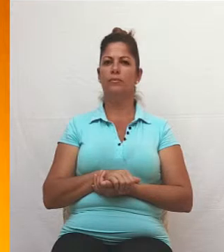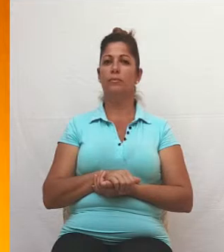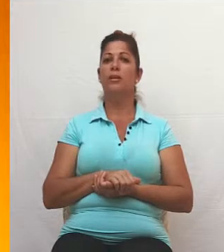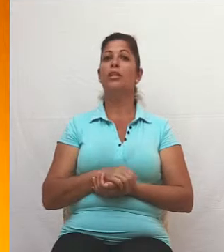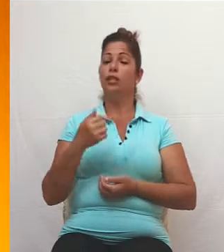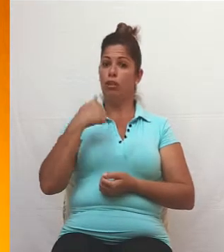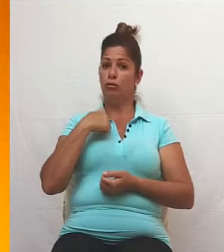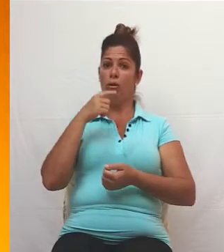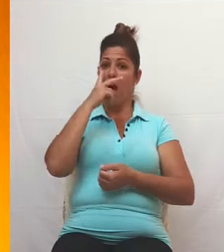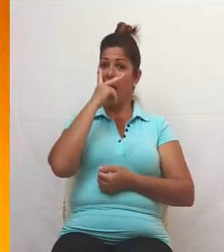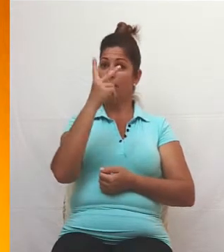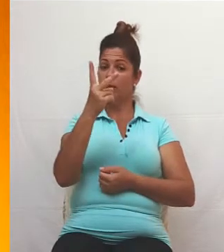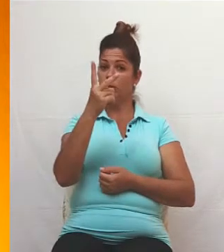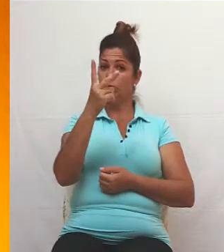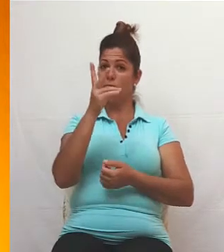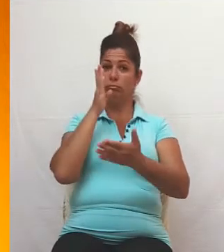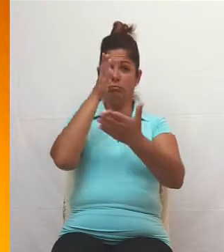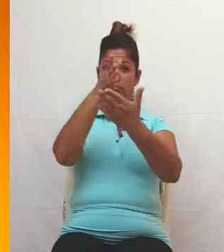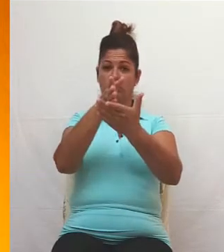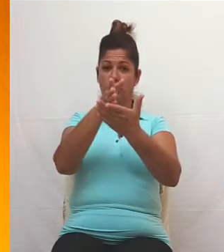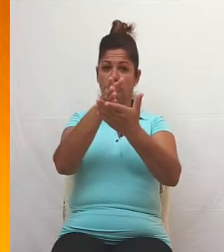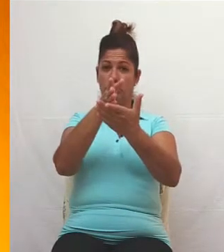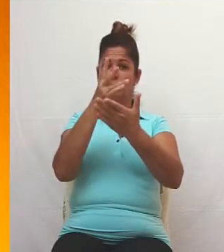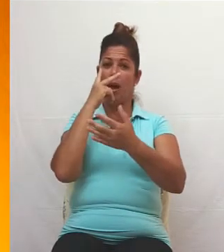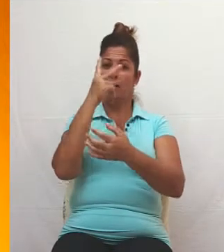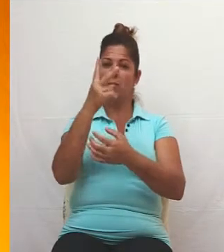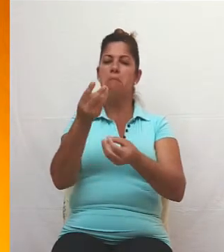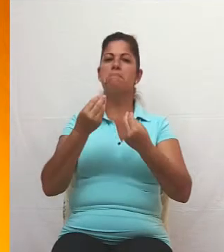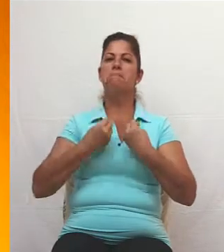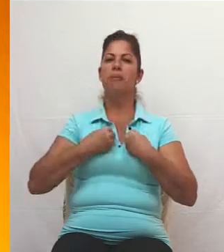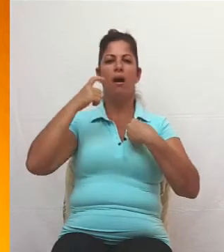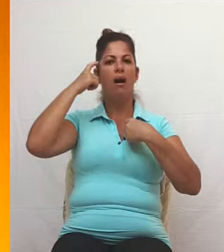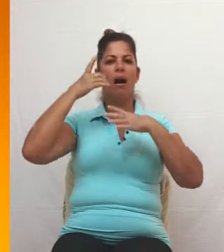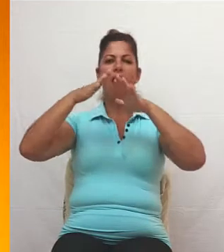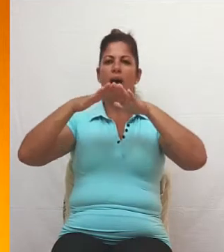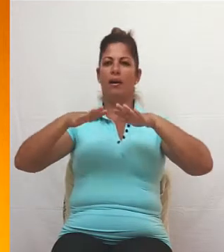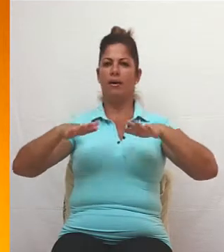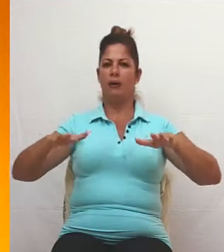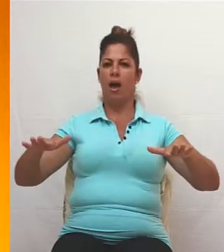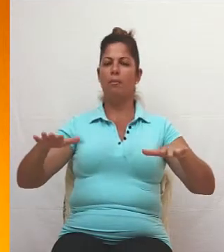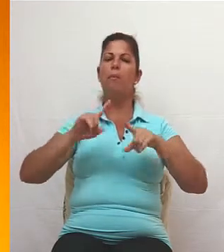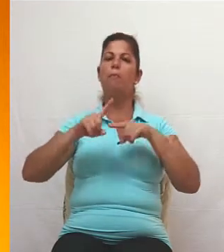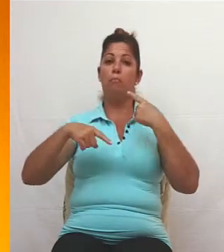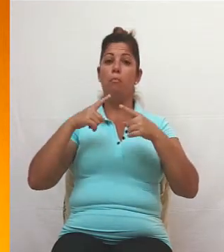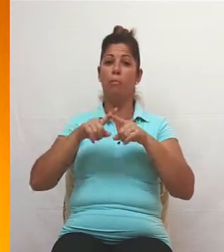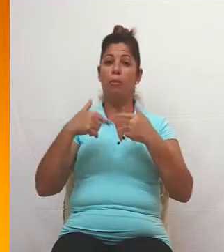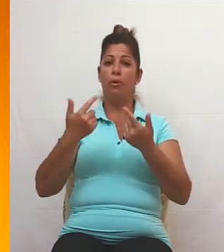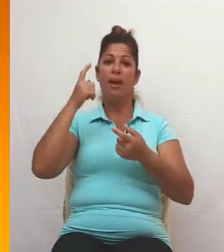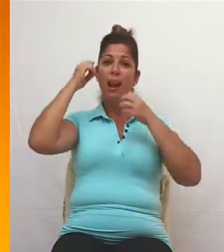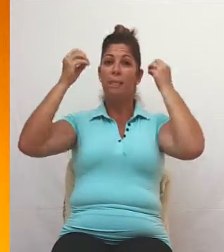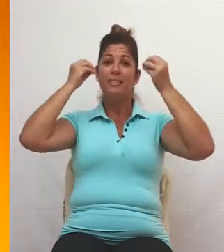si atiendo intencionadamente a la sensación que estoy viviendo logro calmarme porque se aquieta el